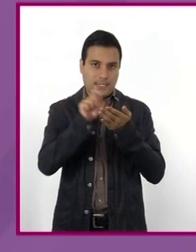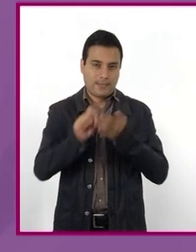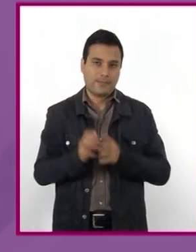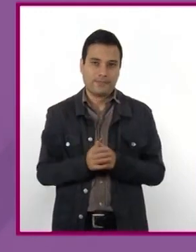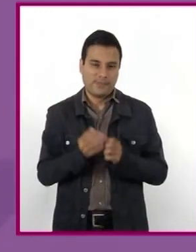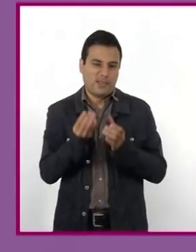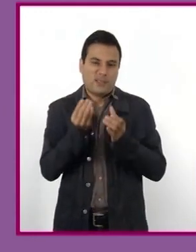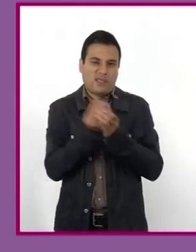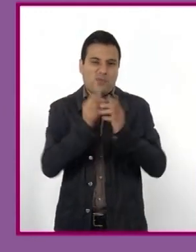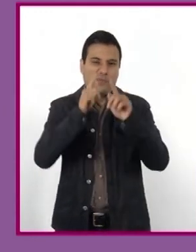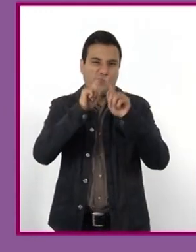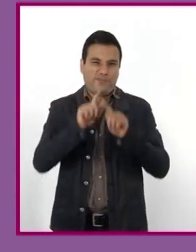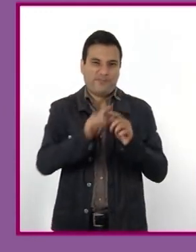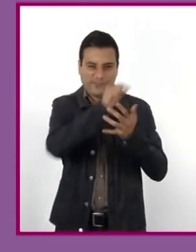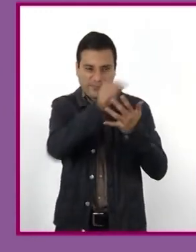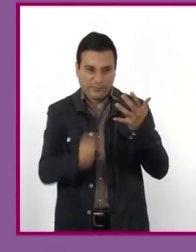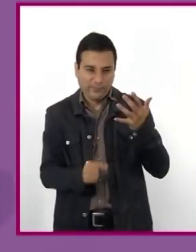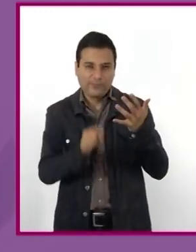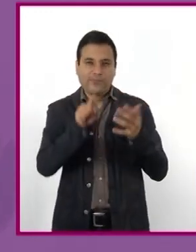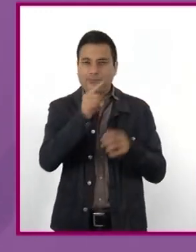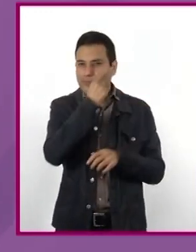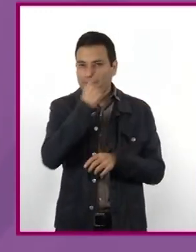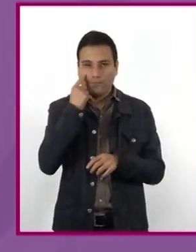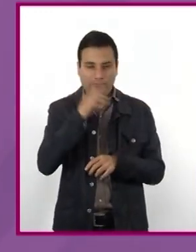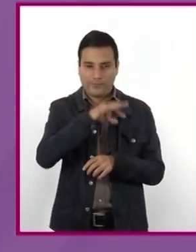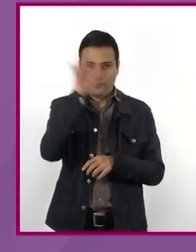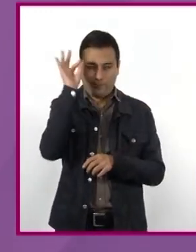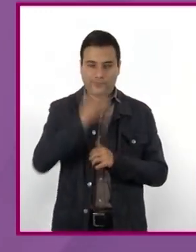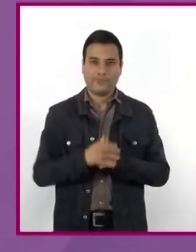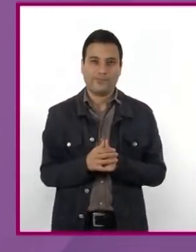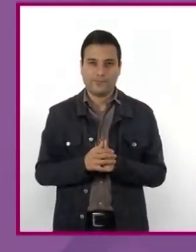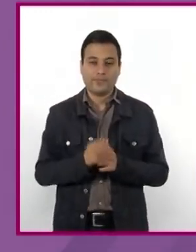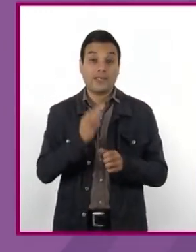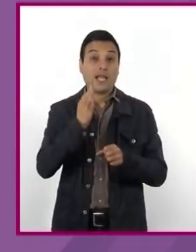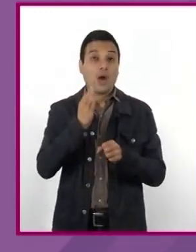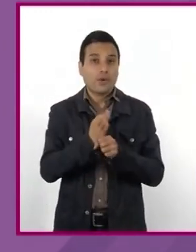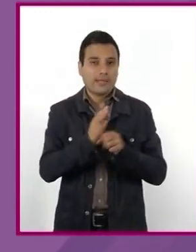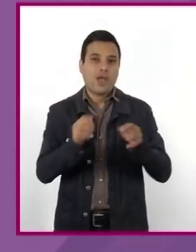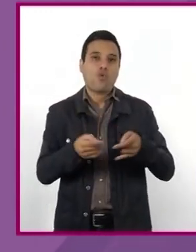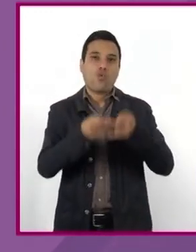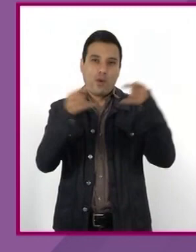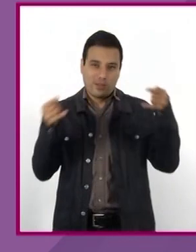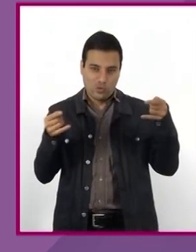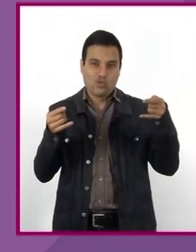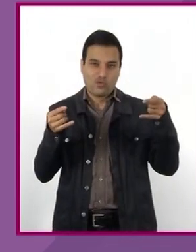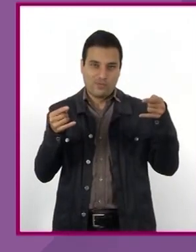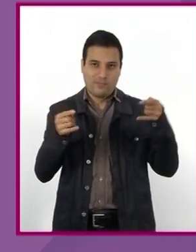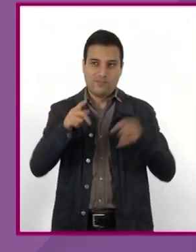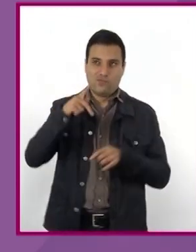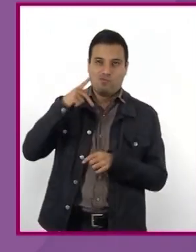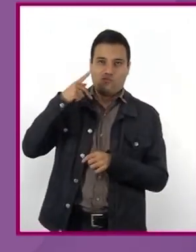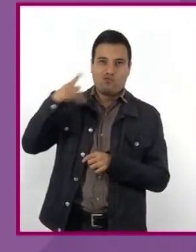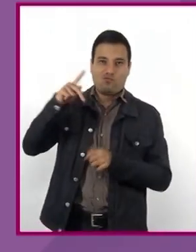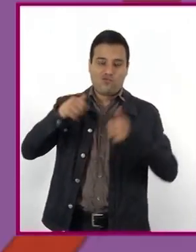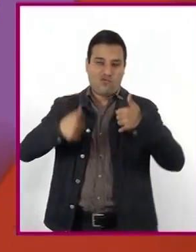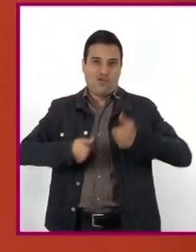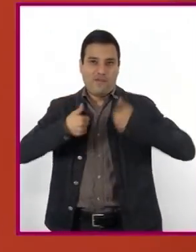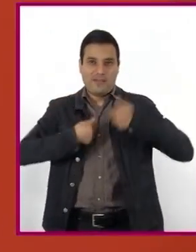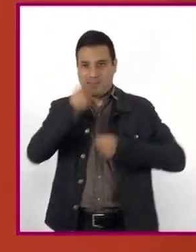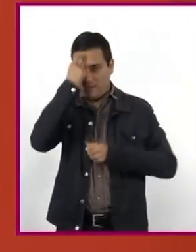subgénero de su preferencia. Y nos centramos en leer cuentos escritos por